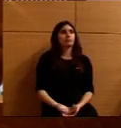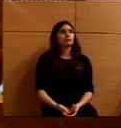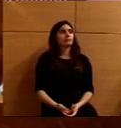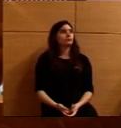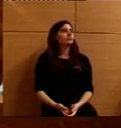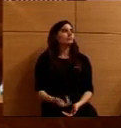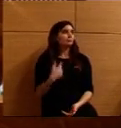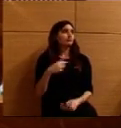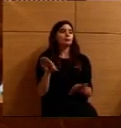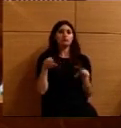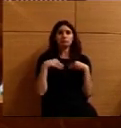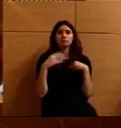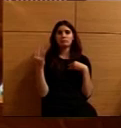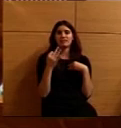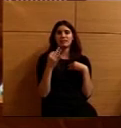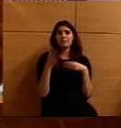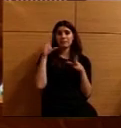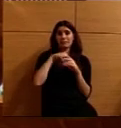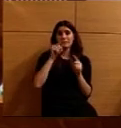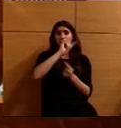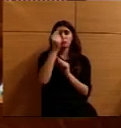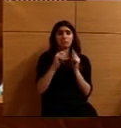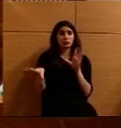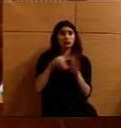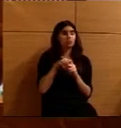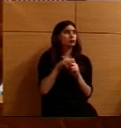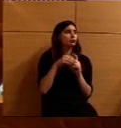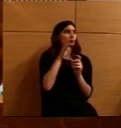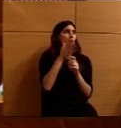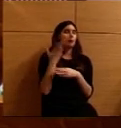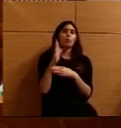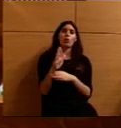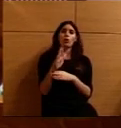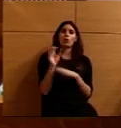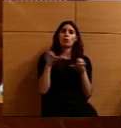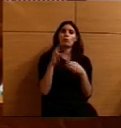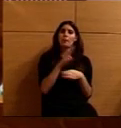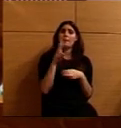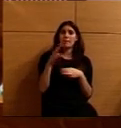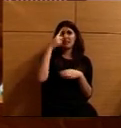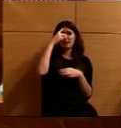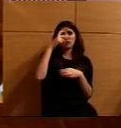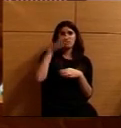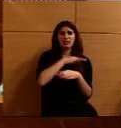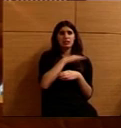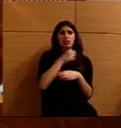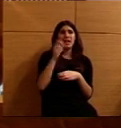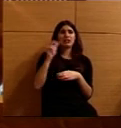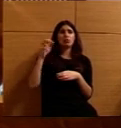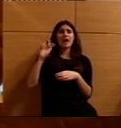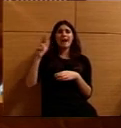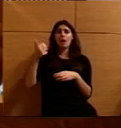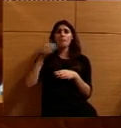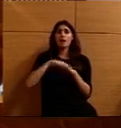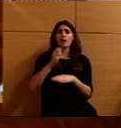que aceptábamos el incluir en la partida de presupuestos una moción que hizo el Partido Popular, creo que el señor Atsuara, para incrementar